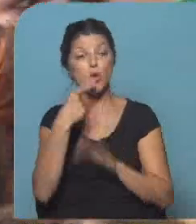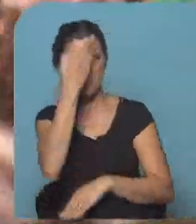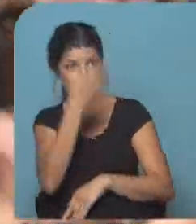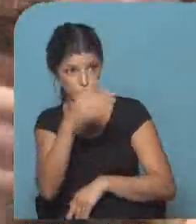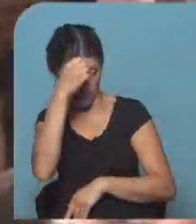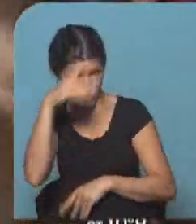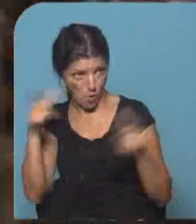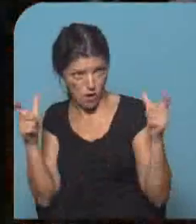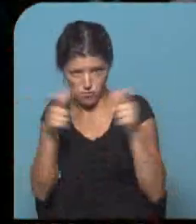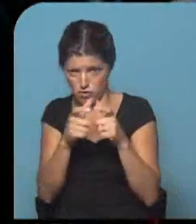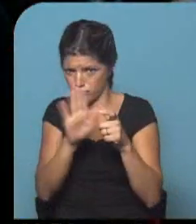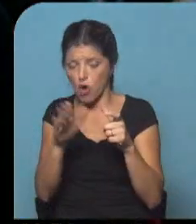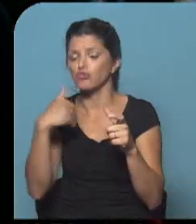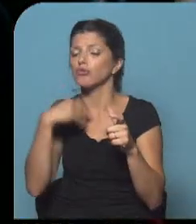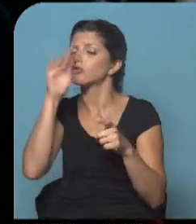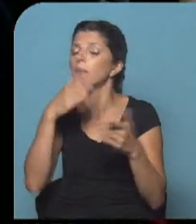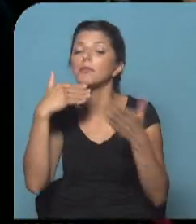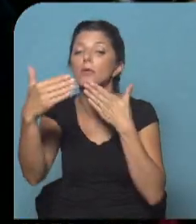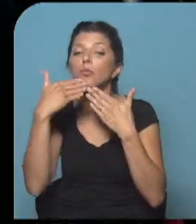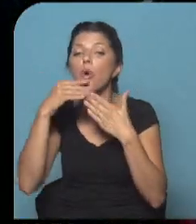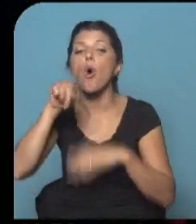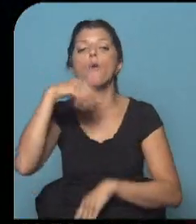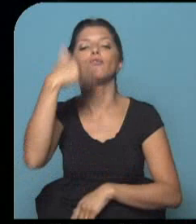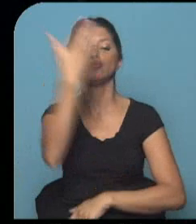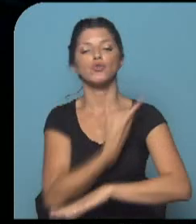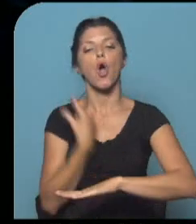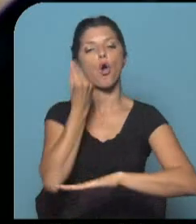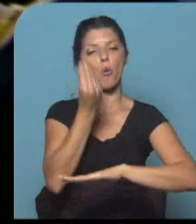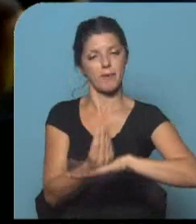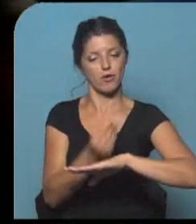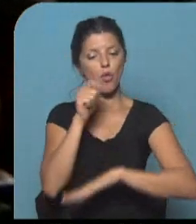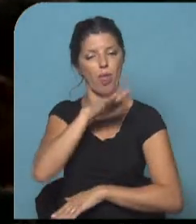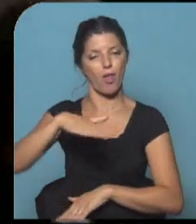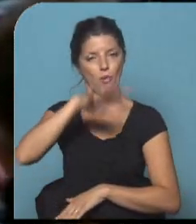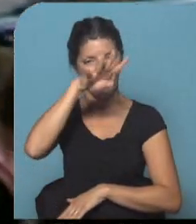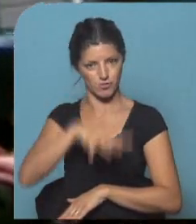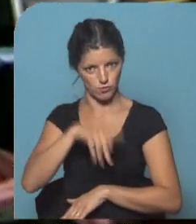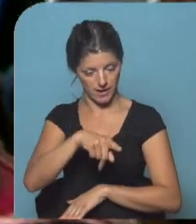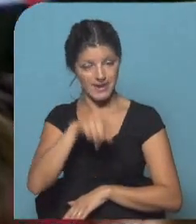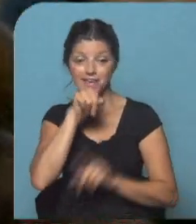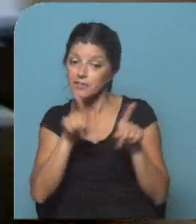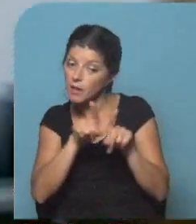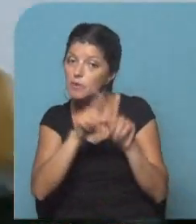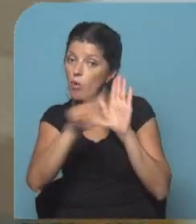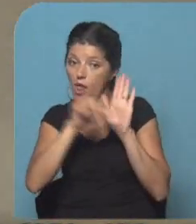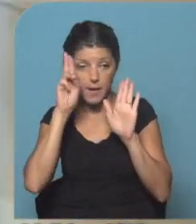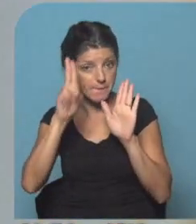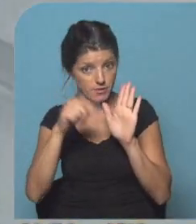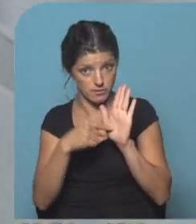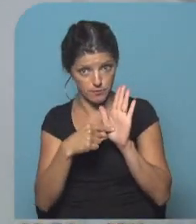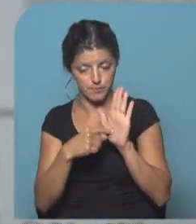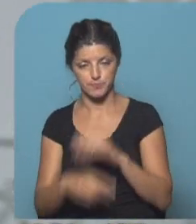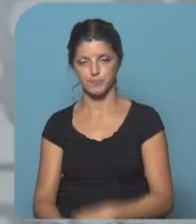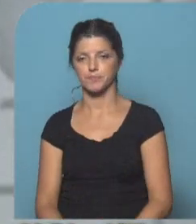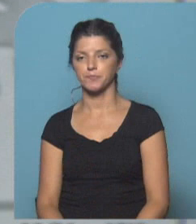Puigdemont, aclarando que solo negociará con el próximo gobierno que se constituya en Cataluña dentro de la ley. Gracias.